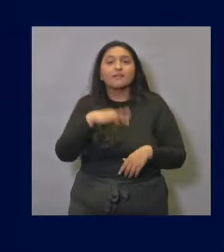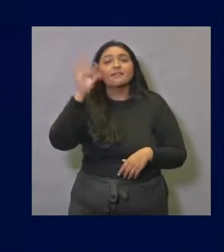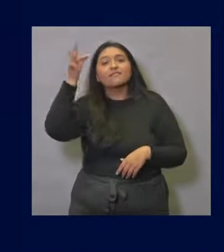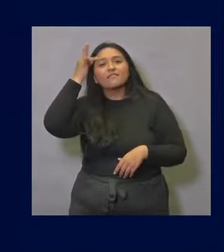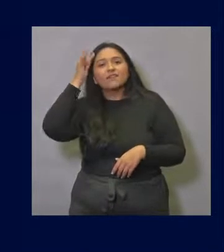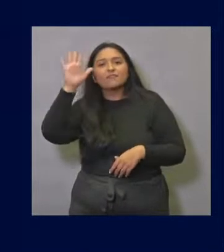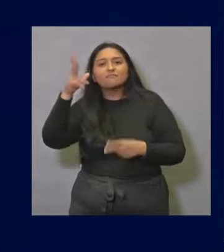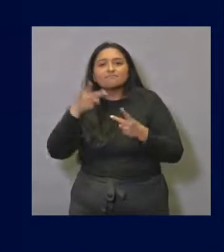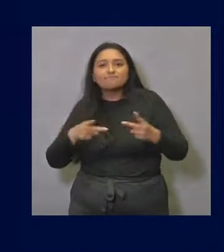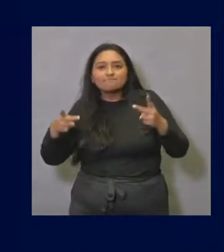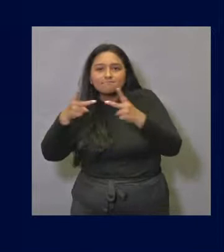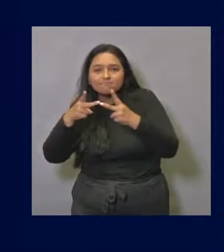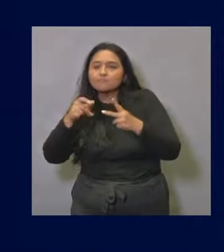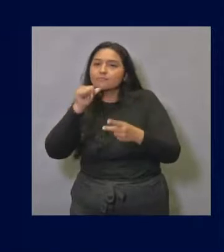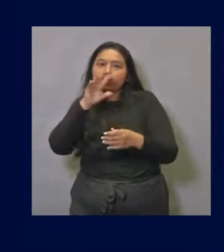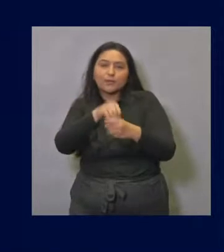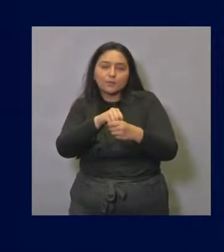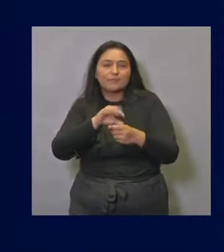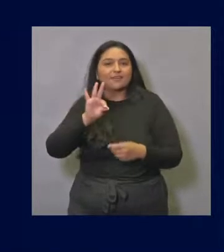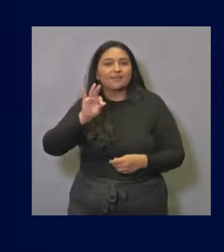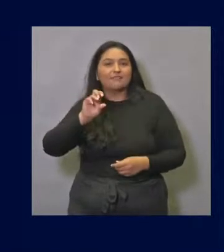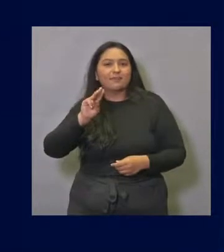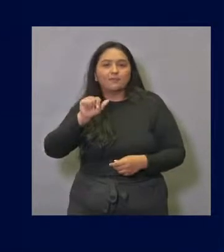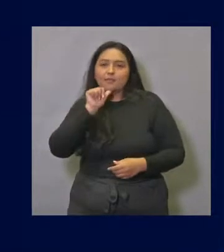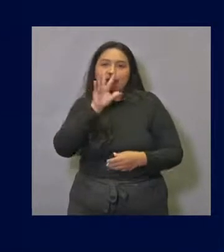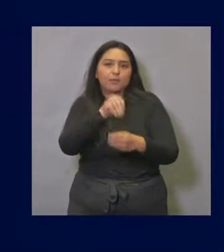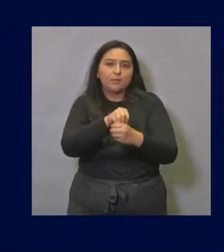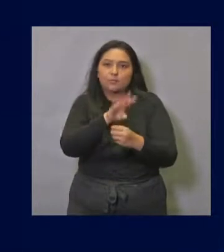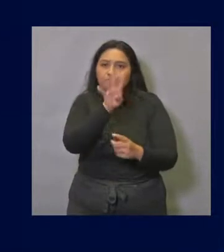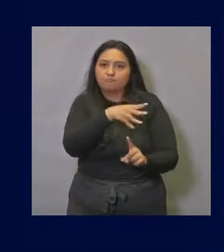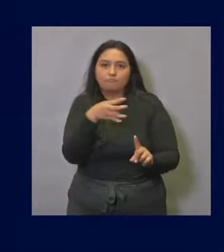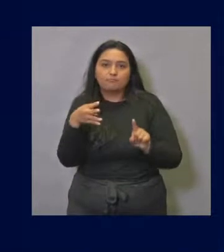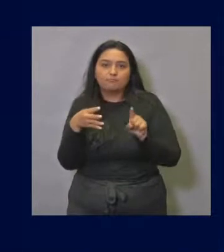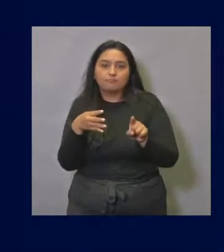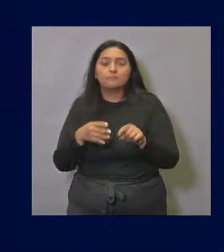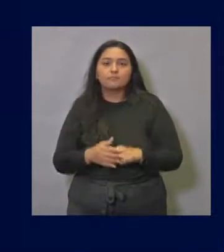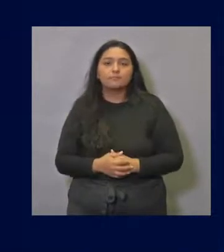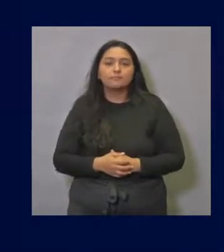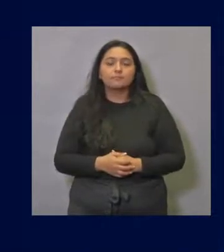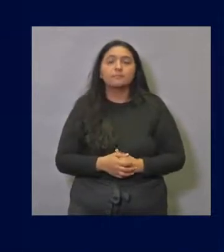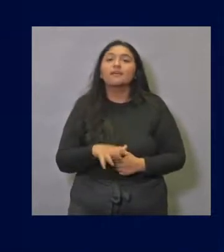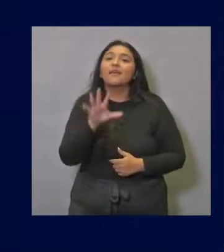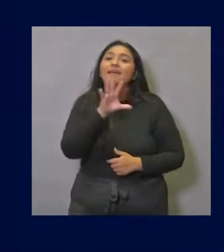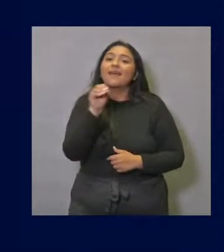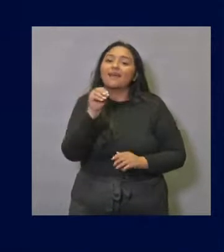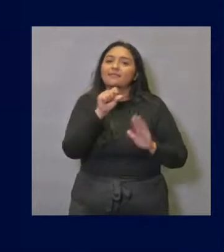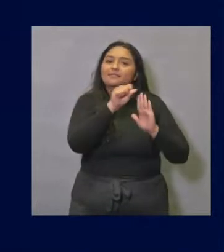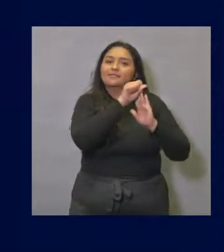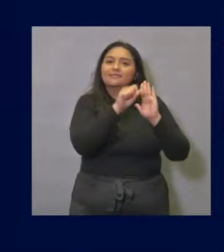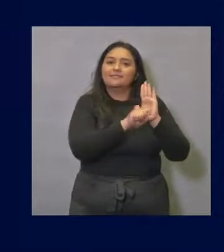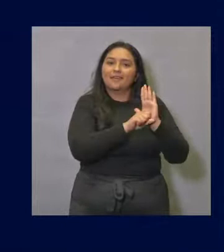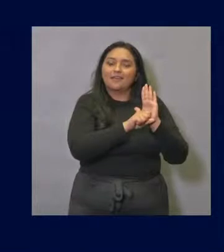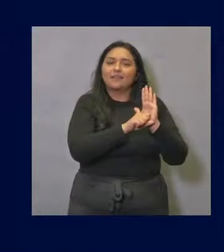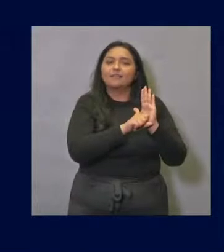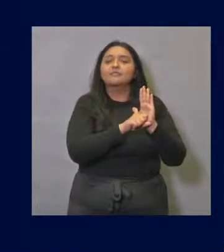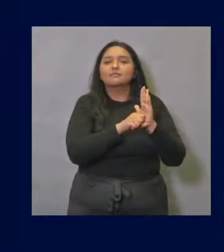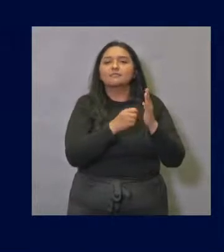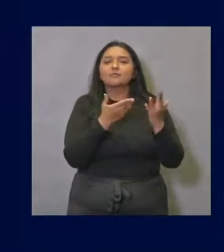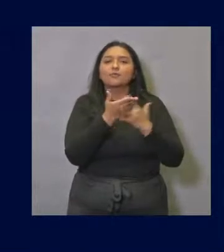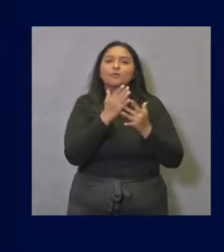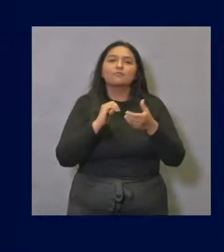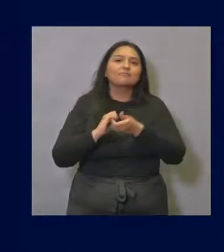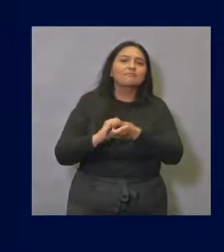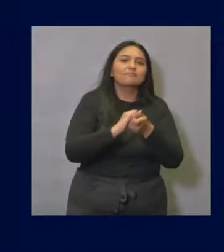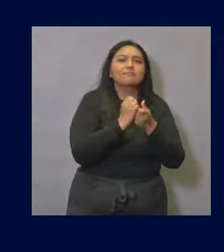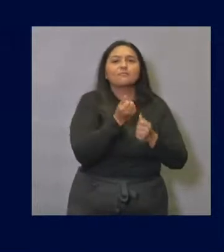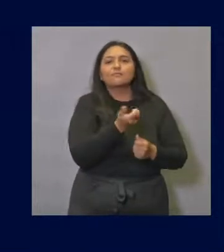y los centros de vacunación de FEMA, ni incluye las dosis asignadas por el estado a las grandes entidades de varios condados. Hay